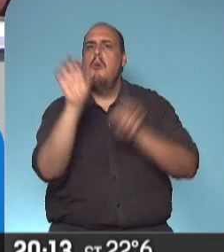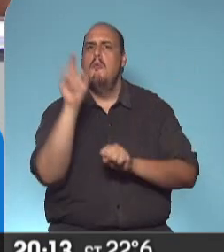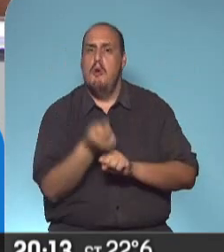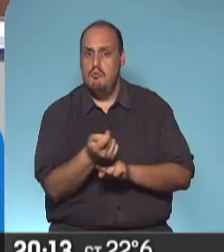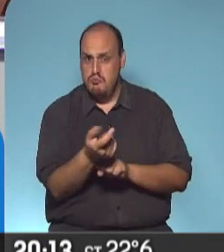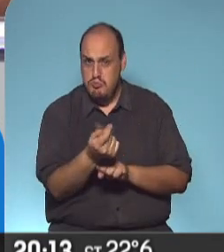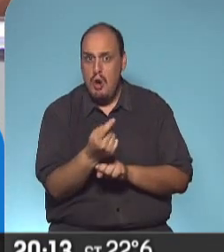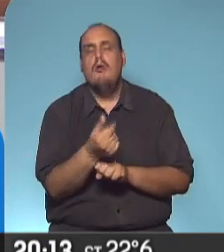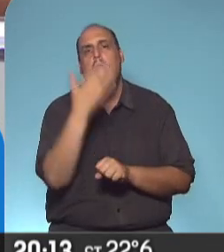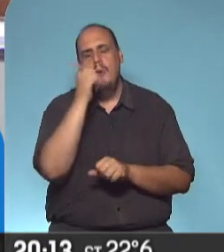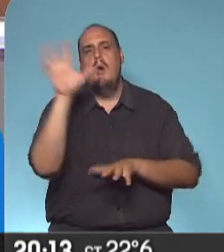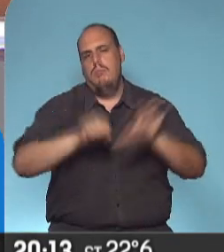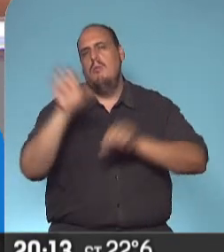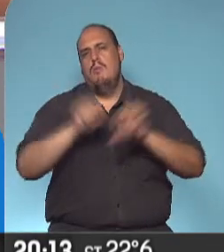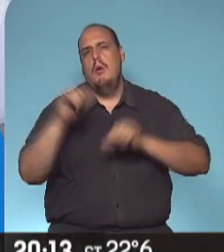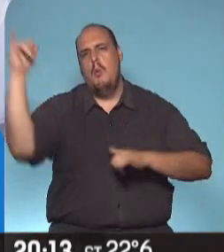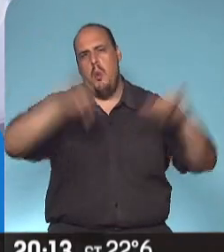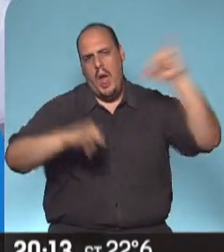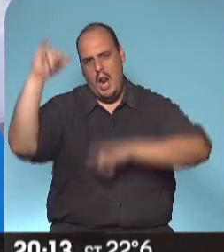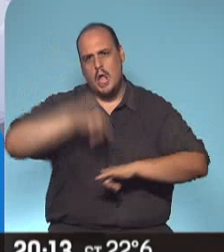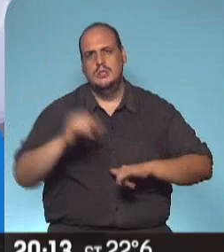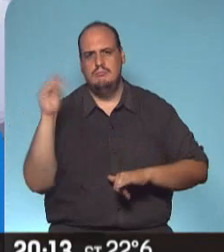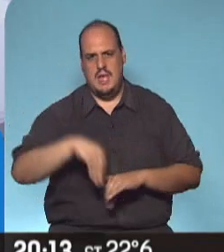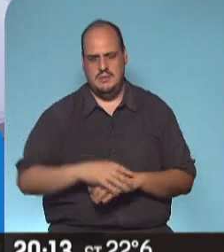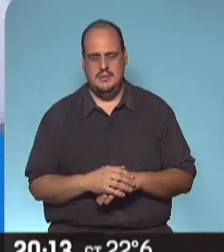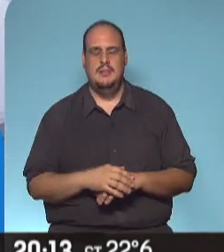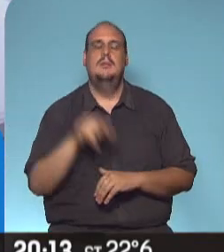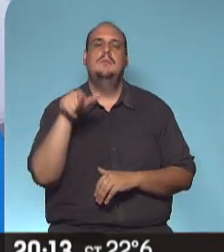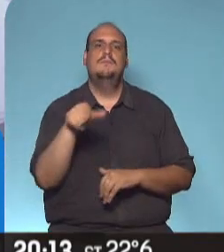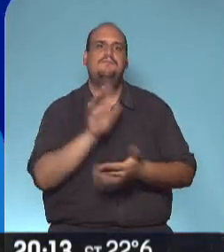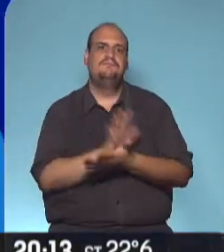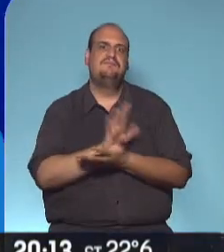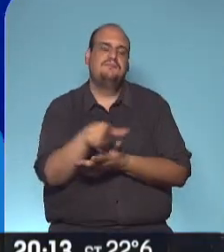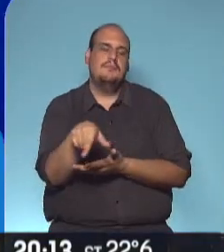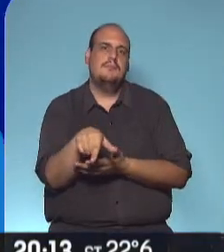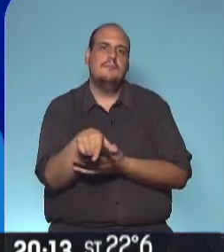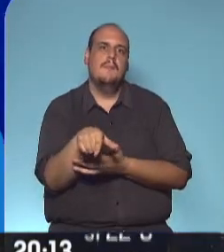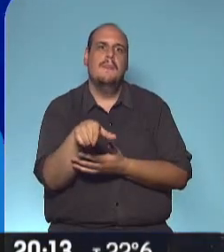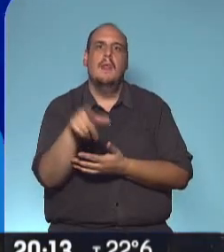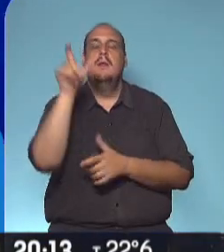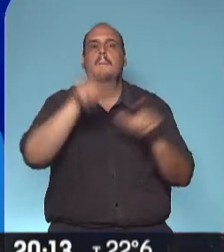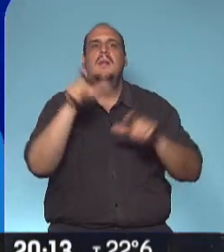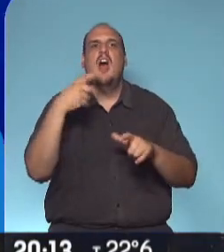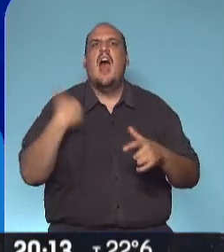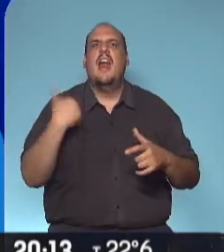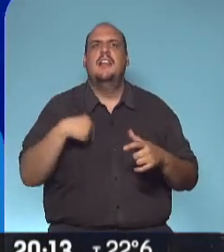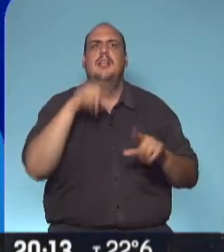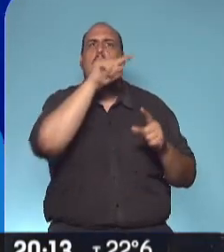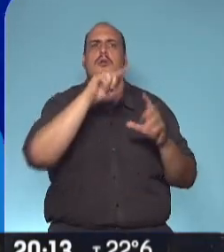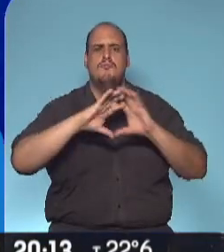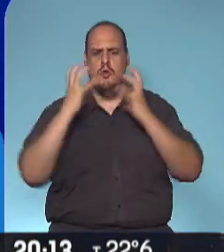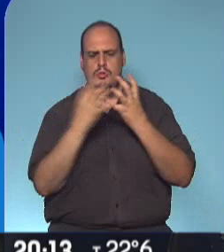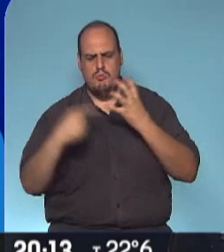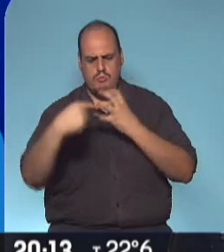van a después se van a empezar a reactivar de nuevo los vuelos por si es una tentación empezar a decir dónde están tantos argentinos ahora de diez mil